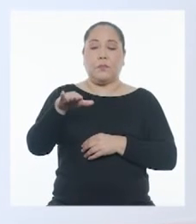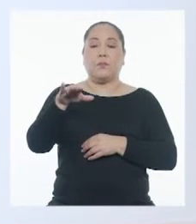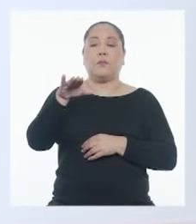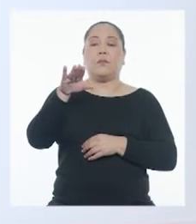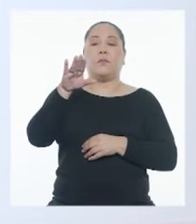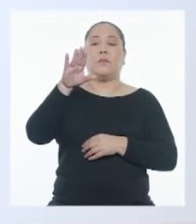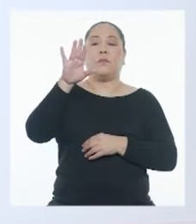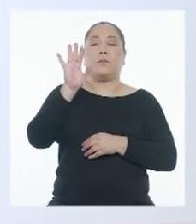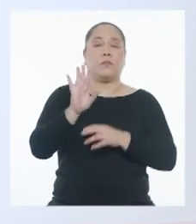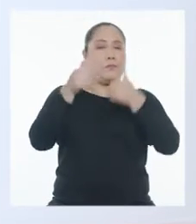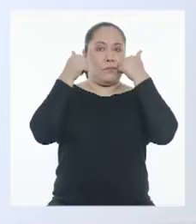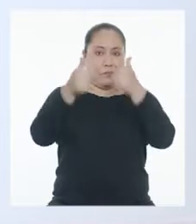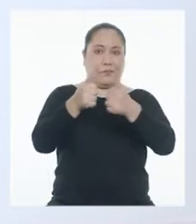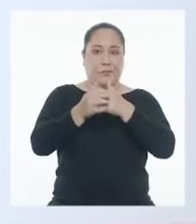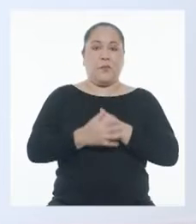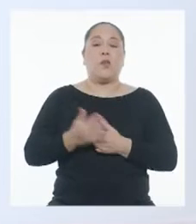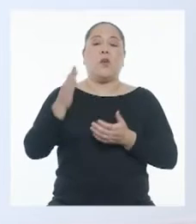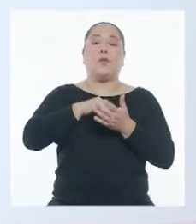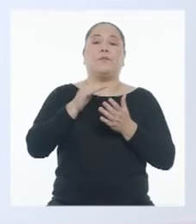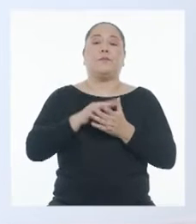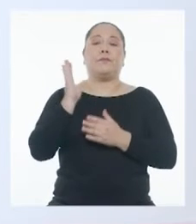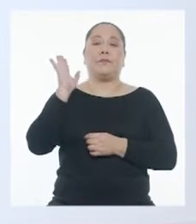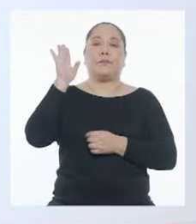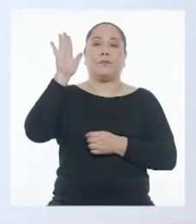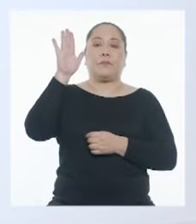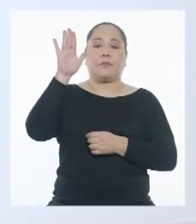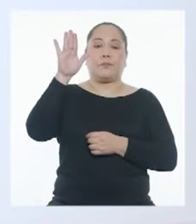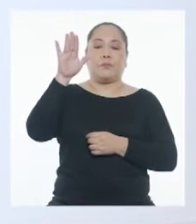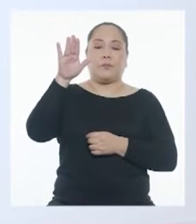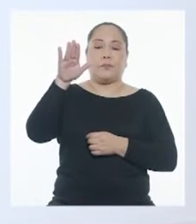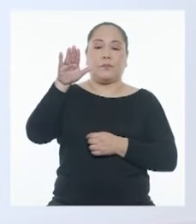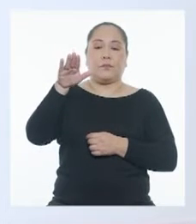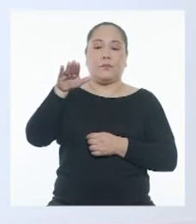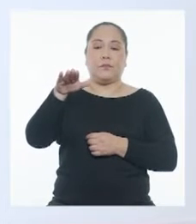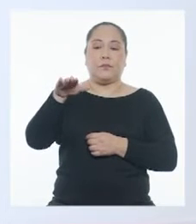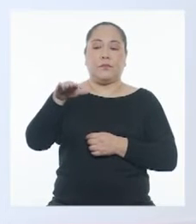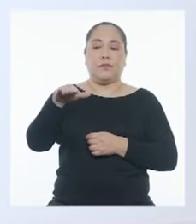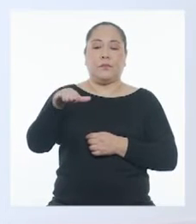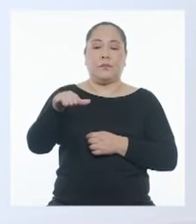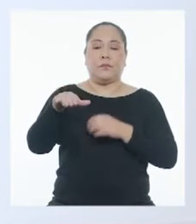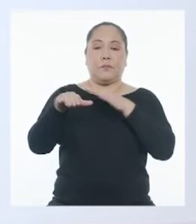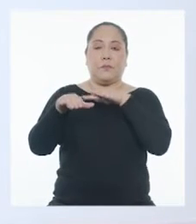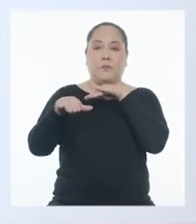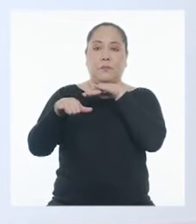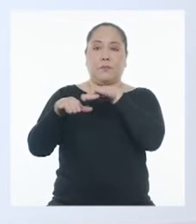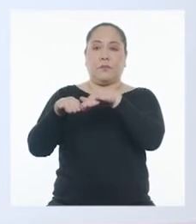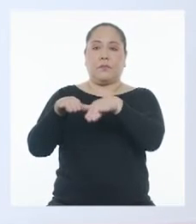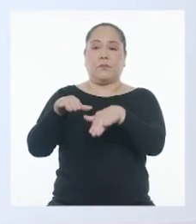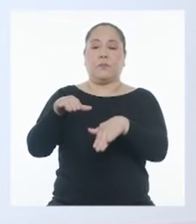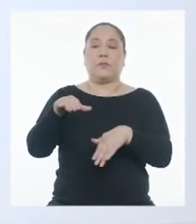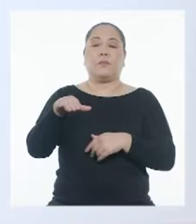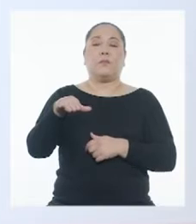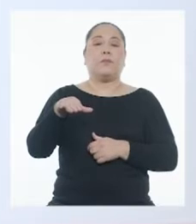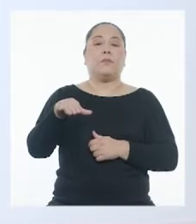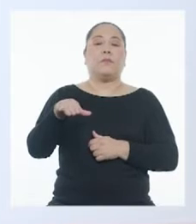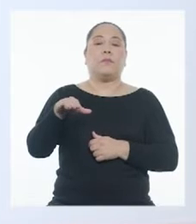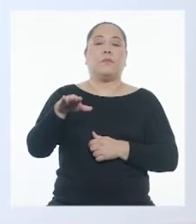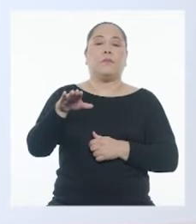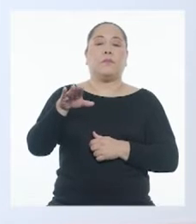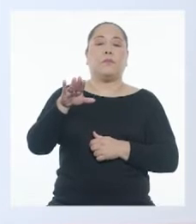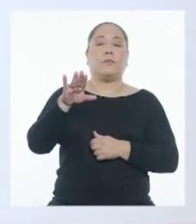silla y subimos. Bien, una vez más, va. Bajamos, estiramos espalda